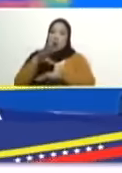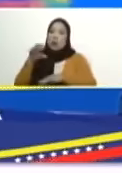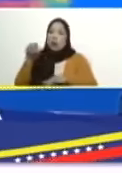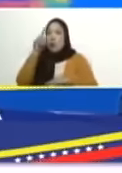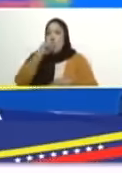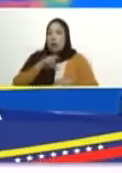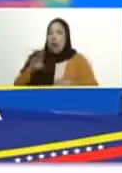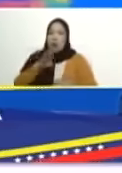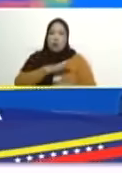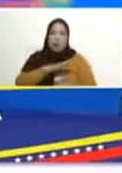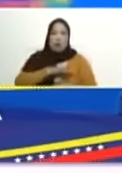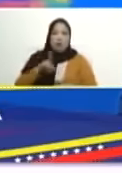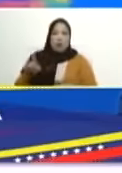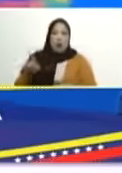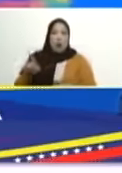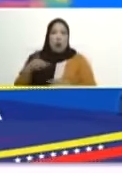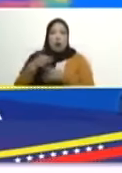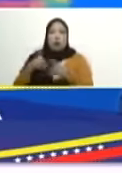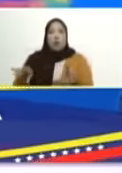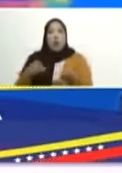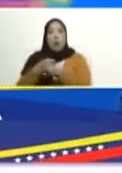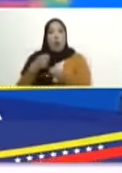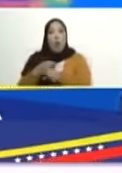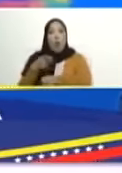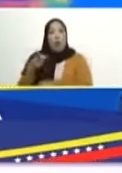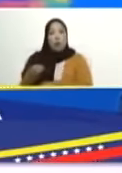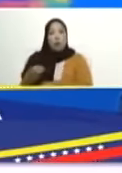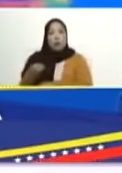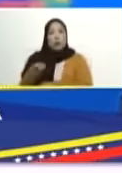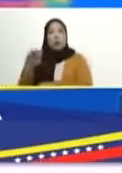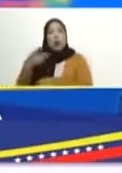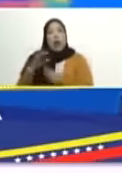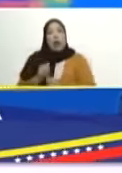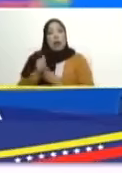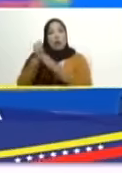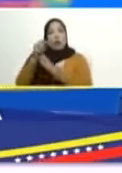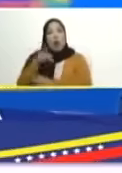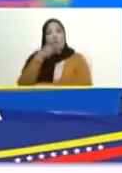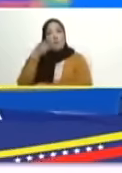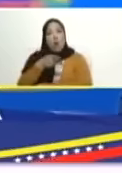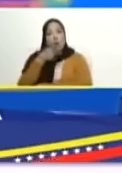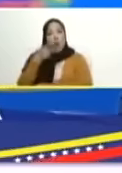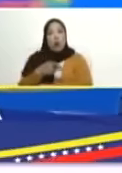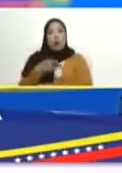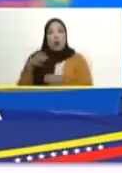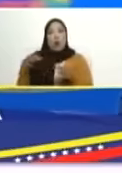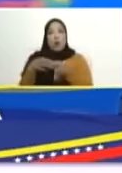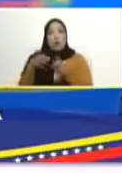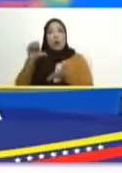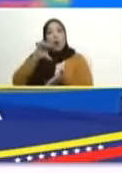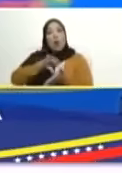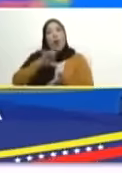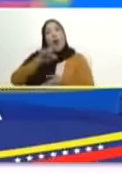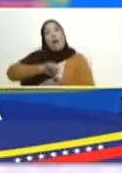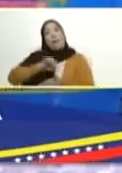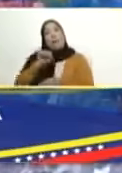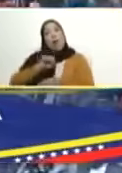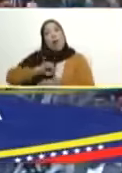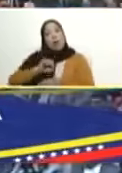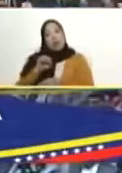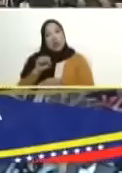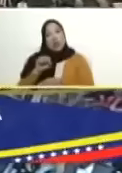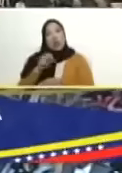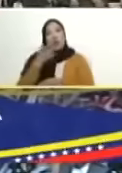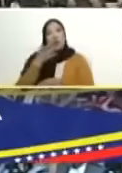ellos. Los árbitros podrán estimar que la dominación política exclusiva de un distrito, es decir, si tienen policías en ese distrito, por